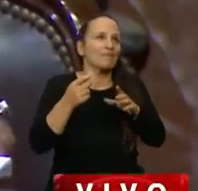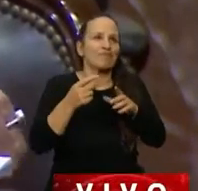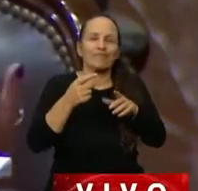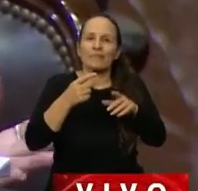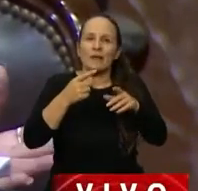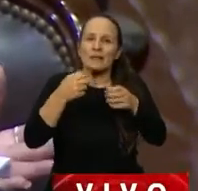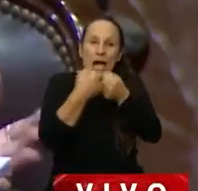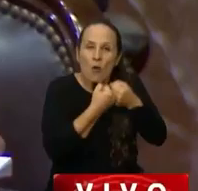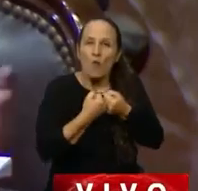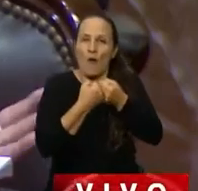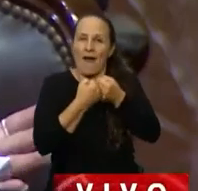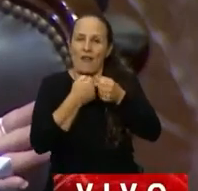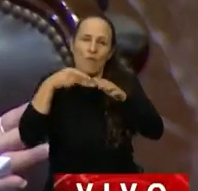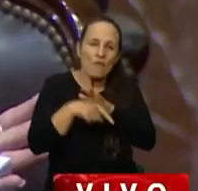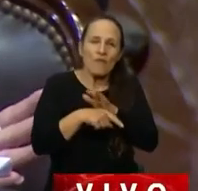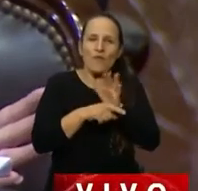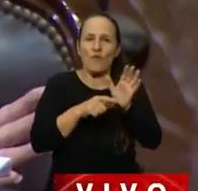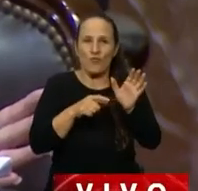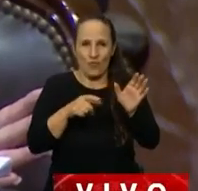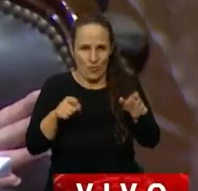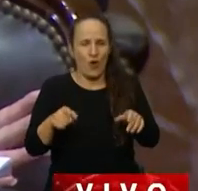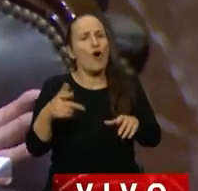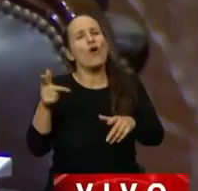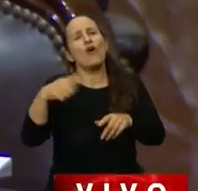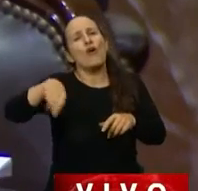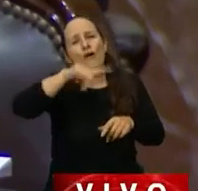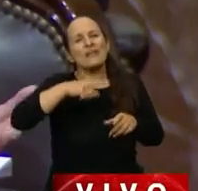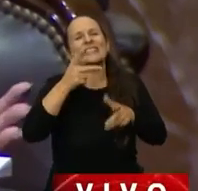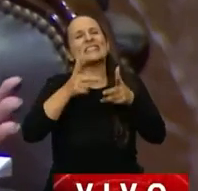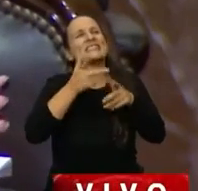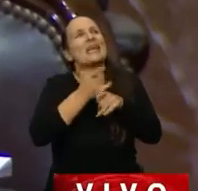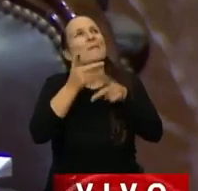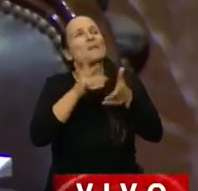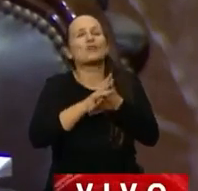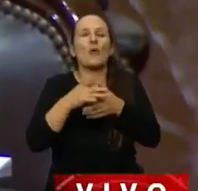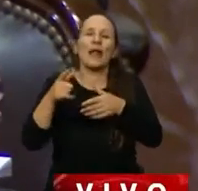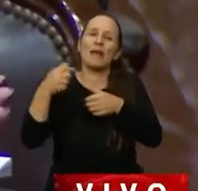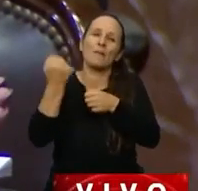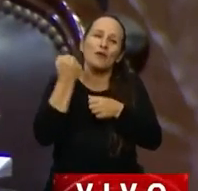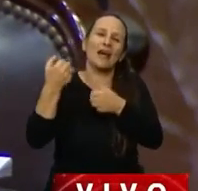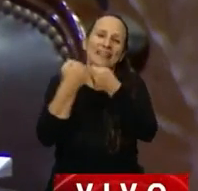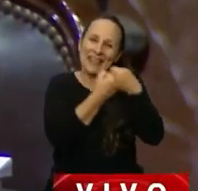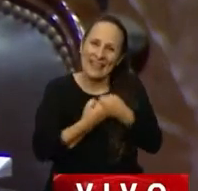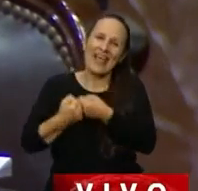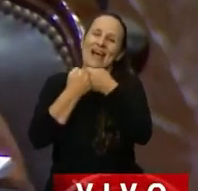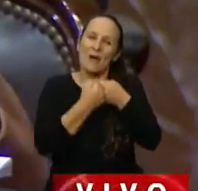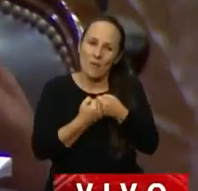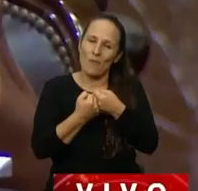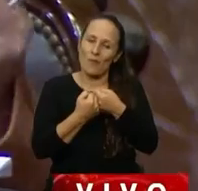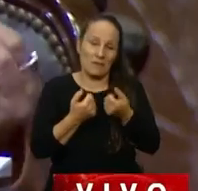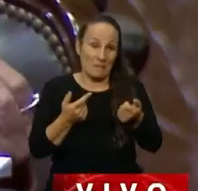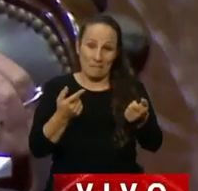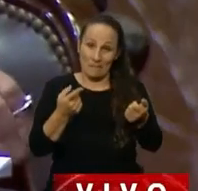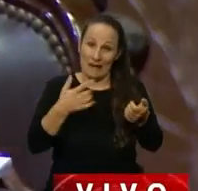un consenso. Es una palabrita que decimos mucho, pero la verdad que aplicamos poco el tema